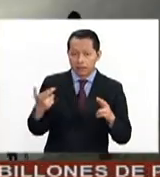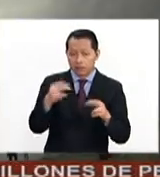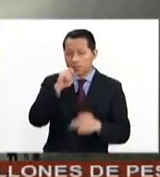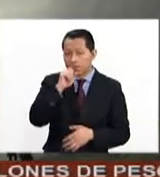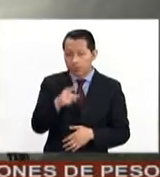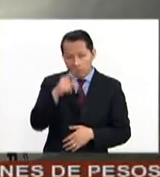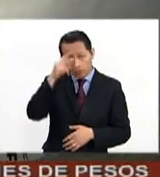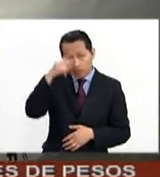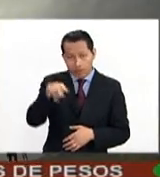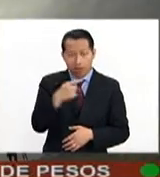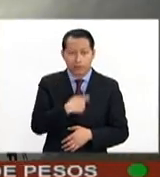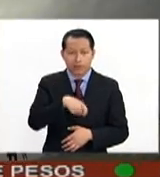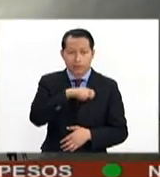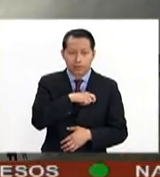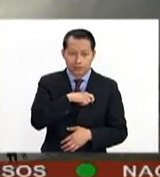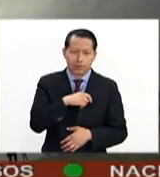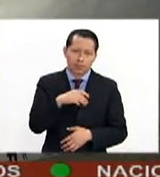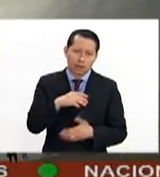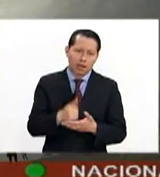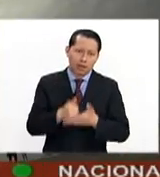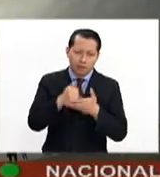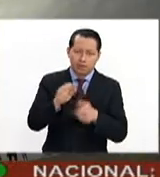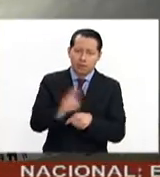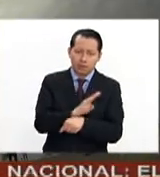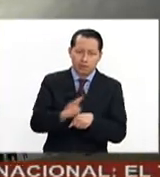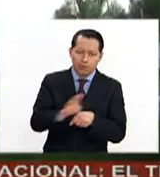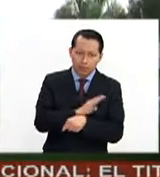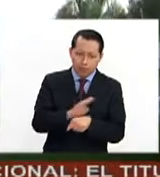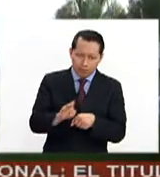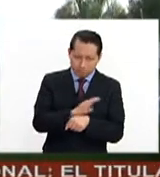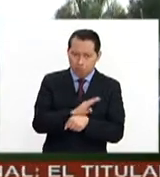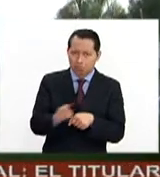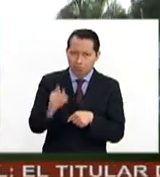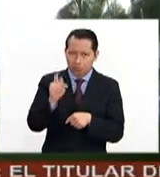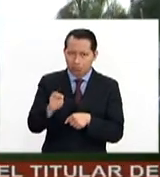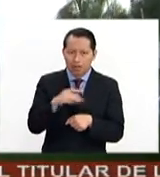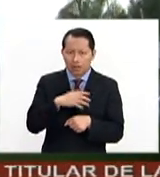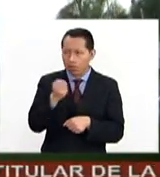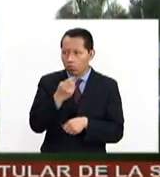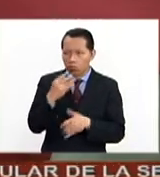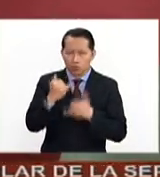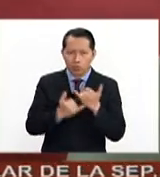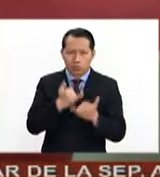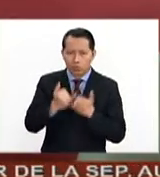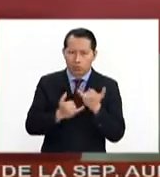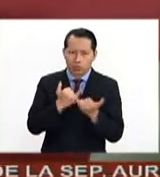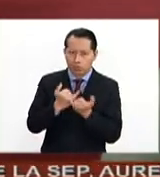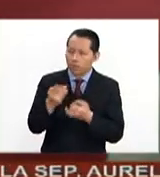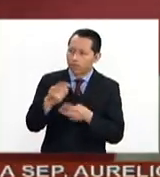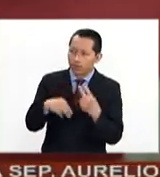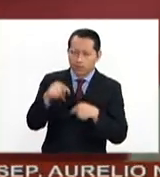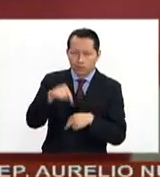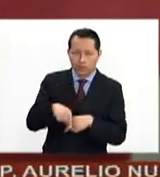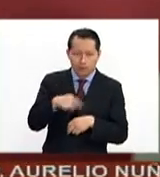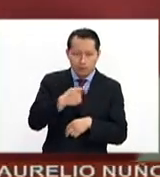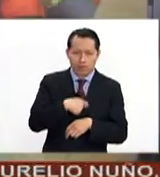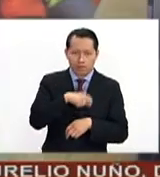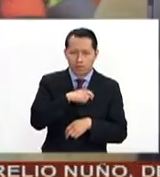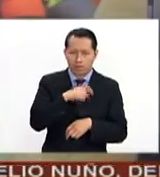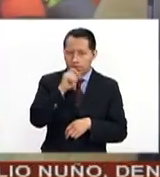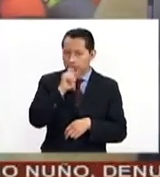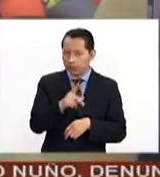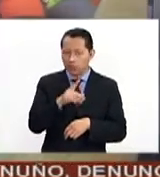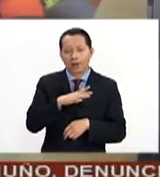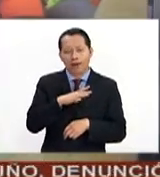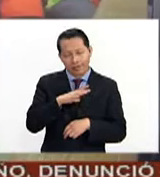entre México y España ha ayudado y me ha beneficiado, y ha beneficiado a algunos jugadores que también han venido aquí a España. También